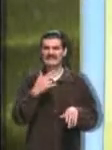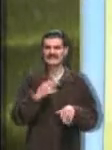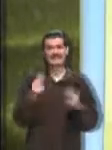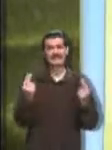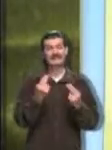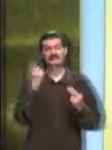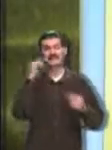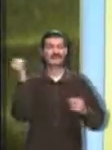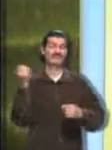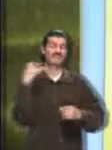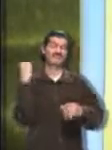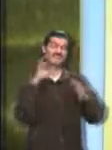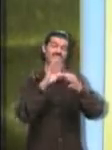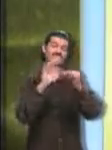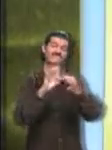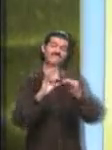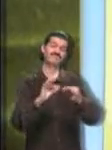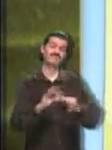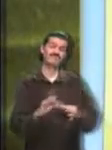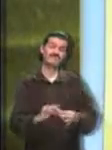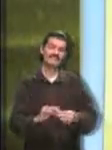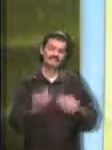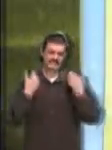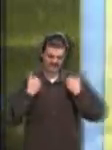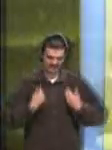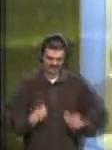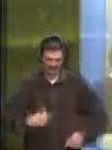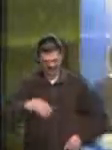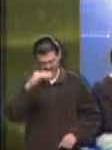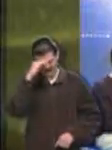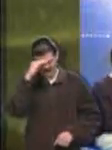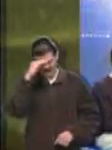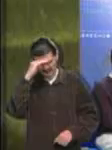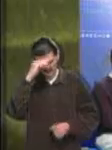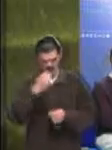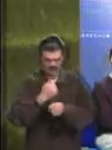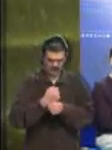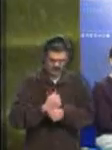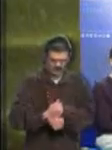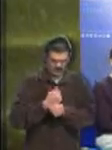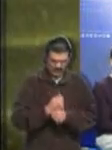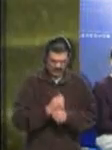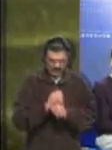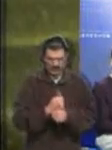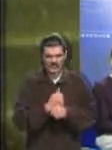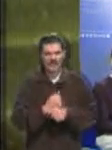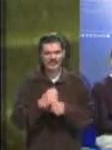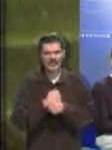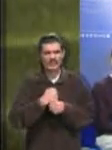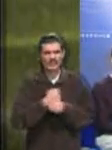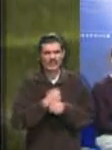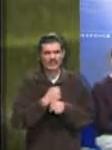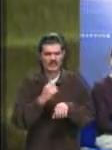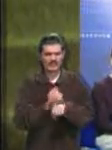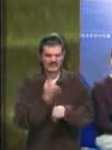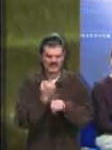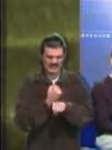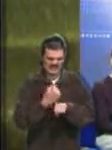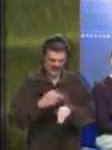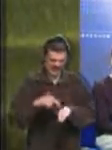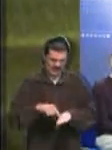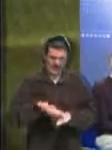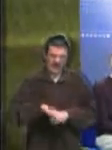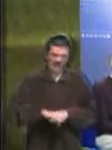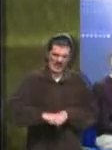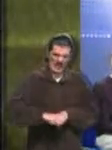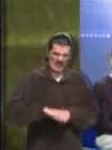cuando habla en público. La porfía física visceral, la tortura avasalladora provocada por mis